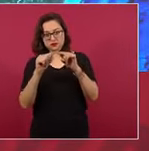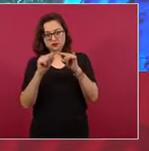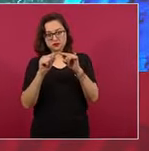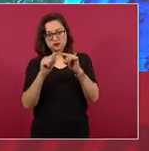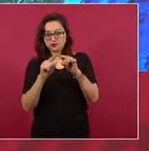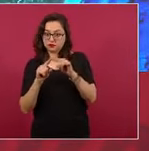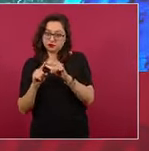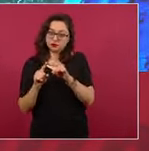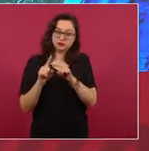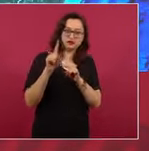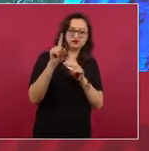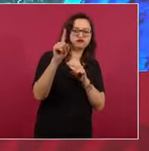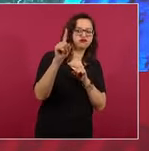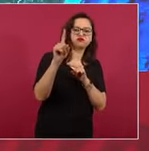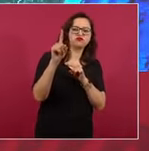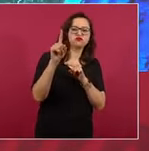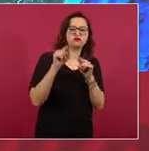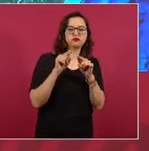Escárcega,